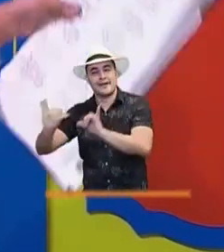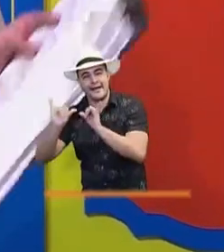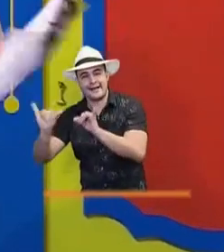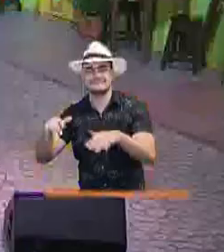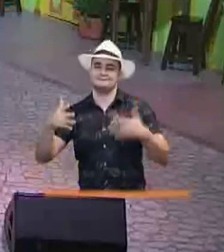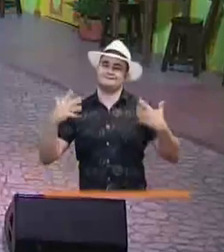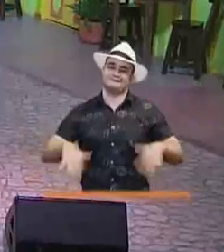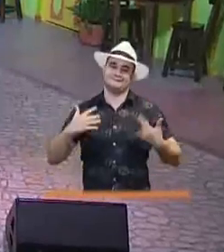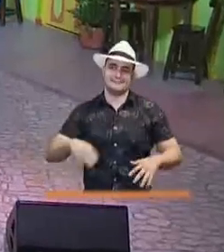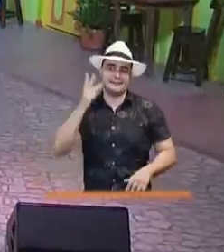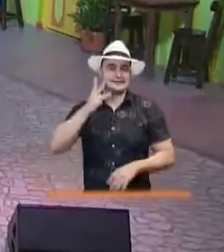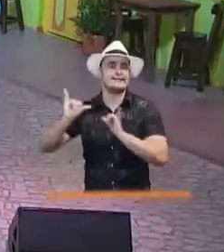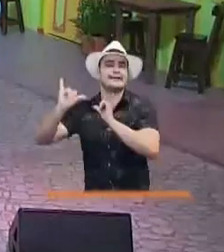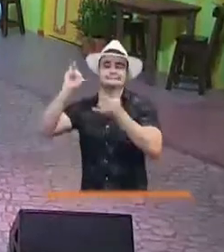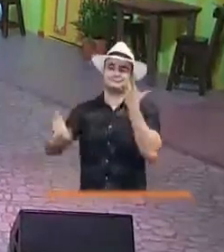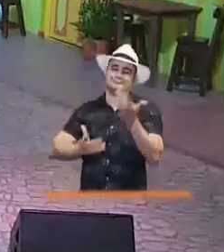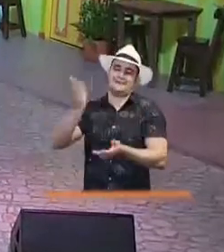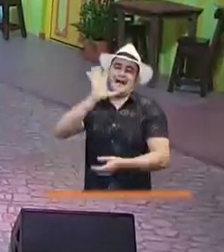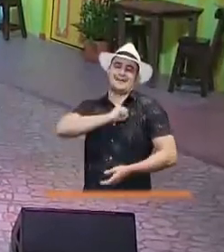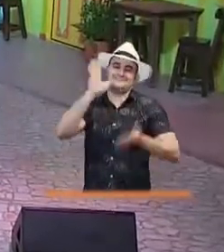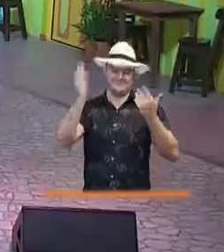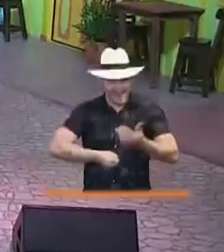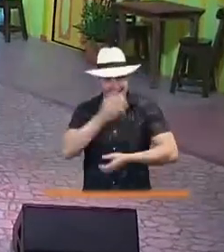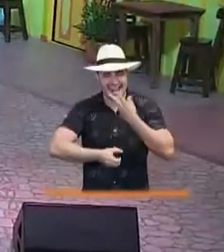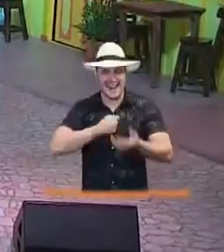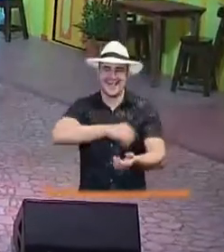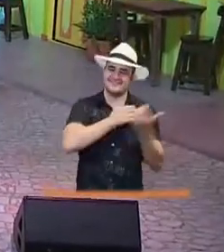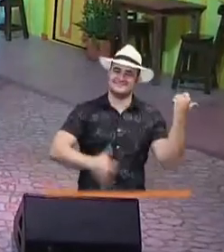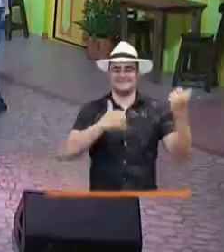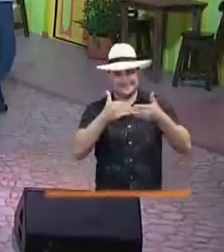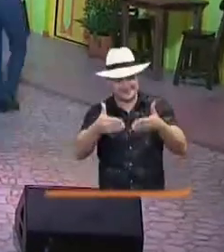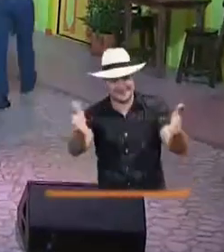llamas. ¡Trobe! ¡Trobe, compañero!